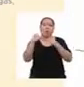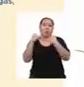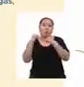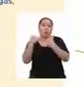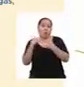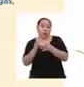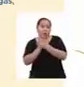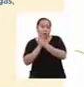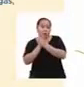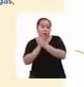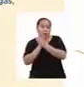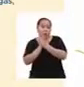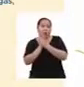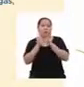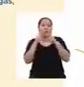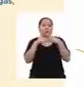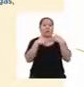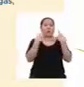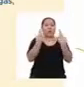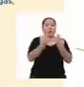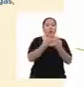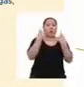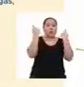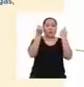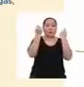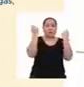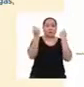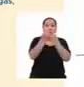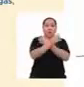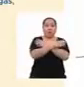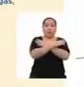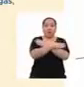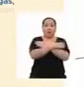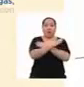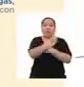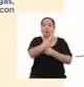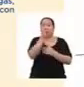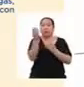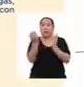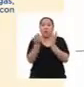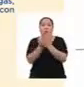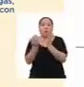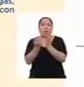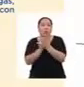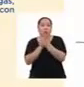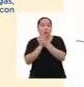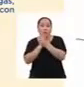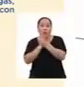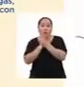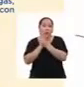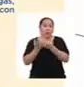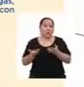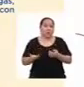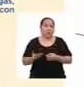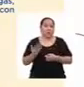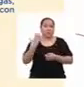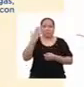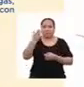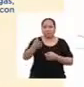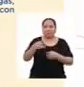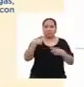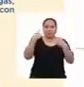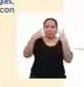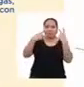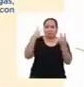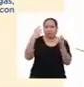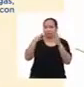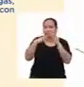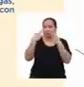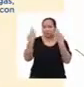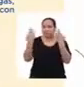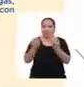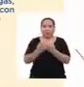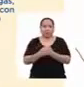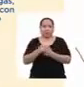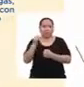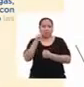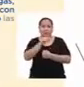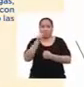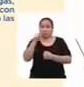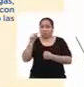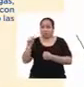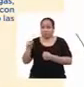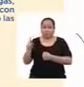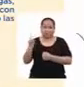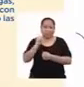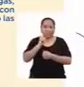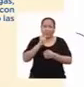amigas, reunirnos para festejar cumpleaños, ir al colegio con nuestros compañeros, ir a visitar a nuestras familias, ya no